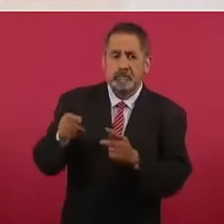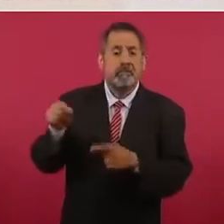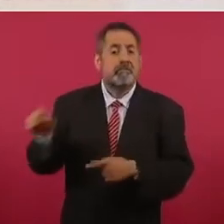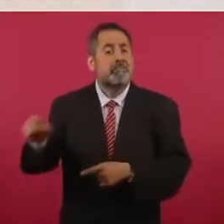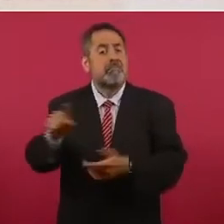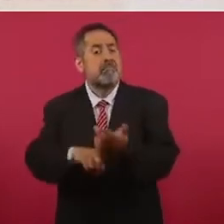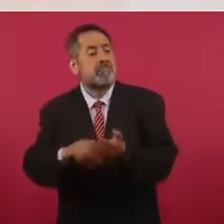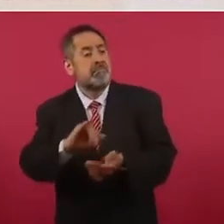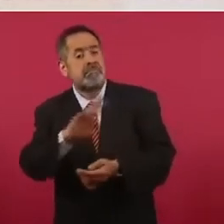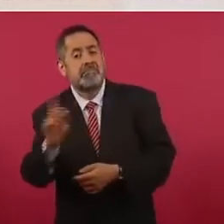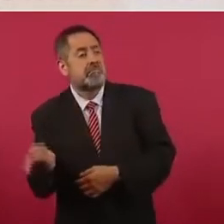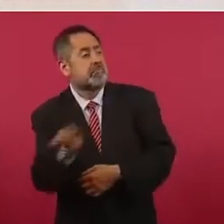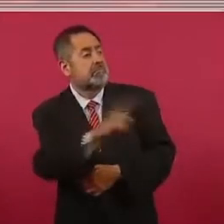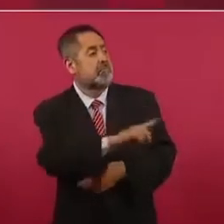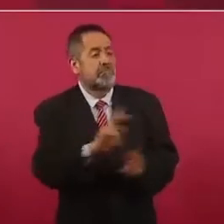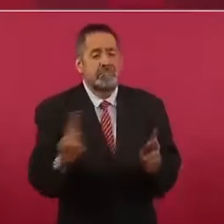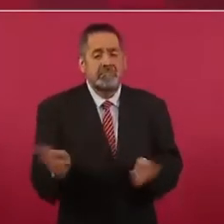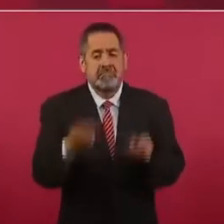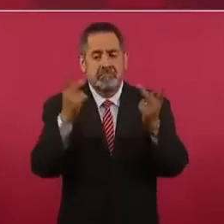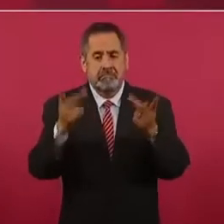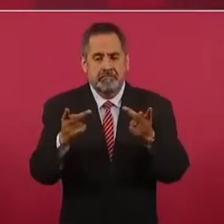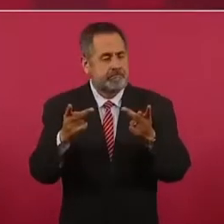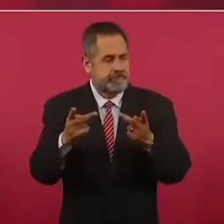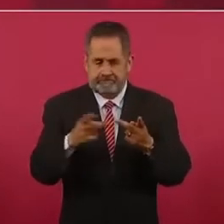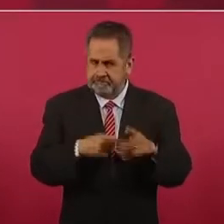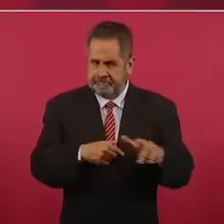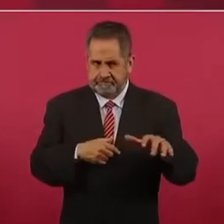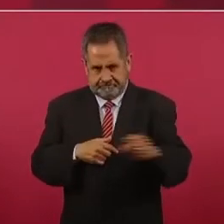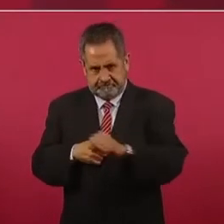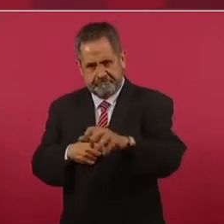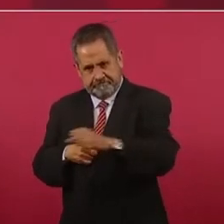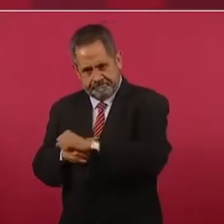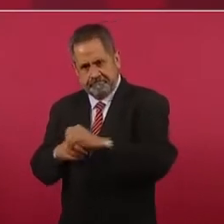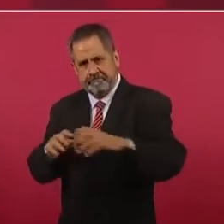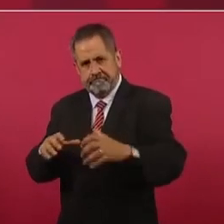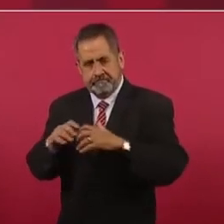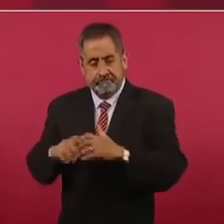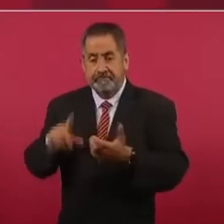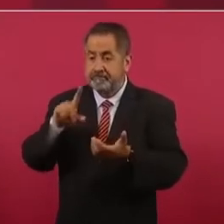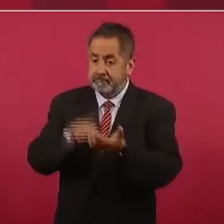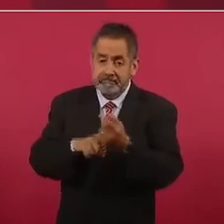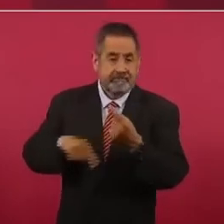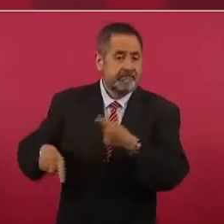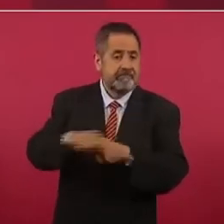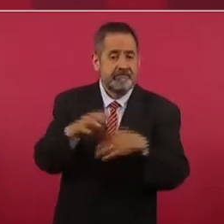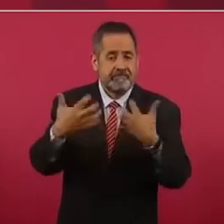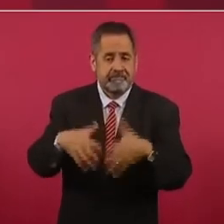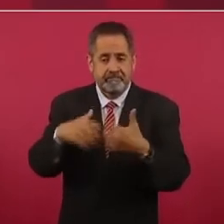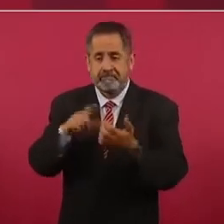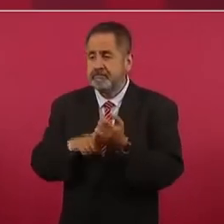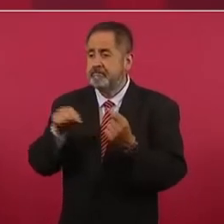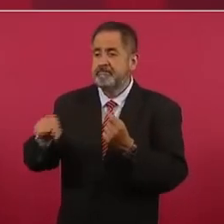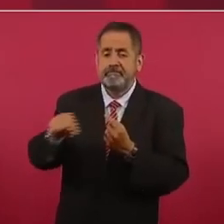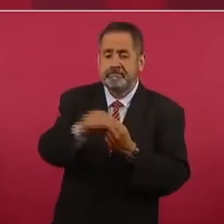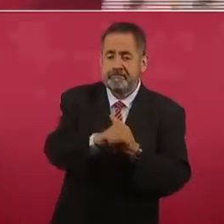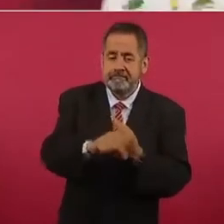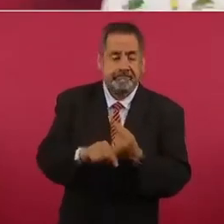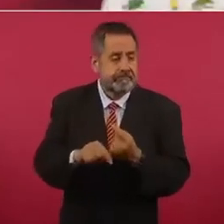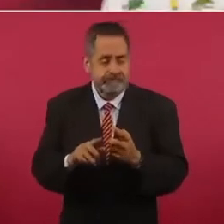plantas, que las vamos a recuperar al interior de las refinerías,